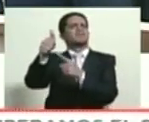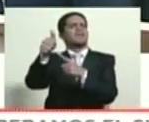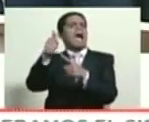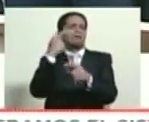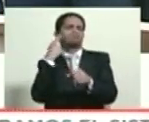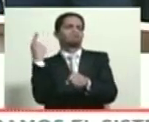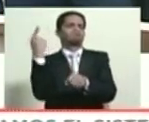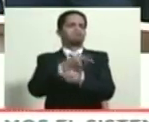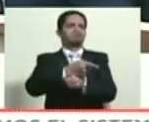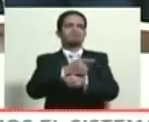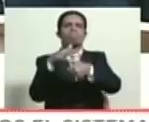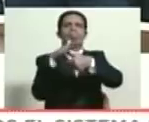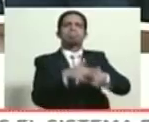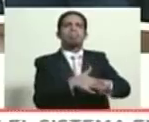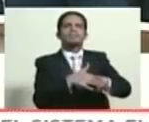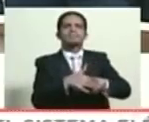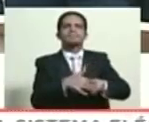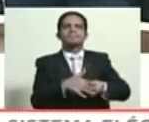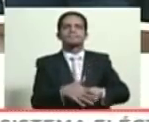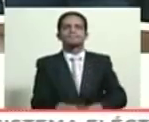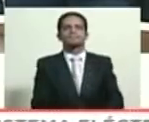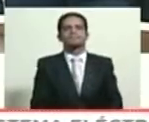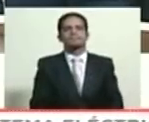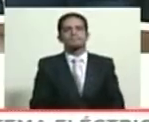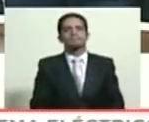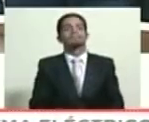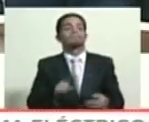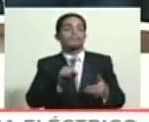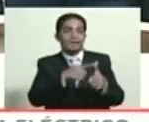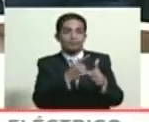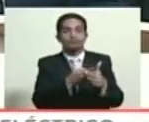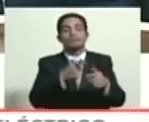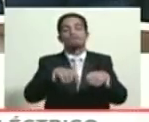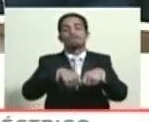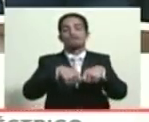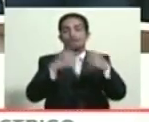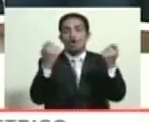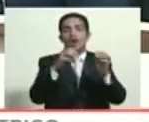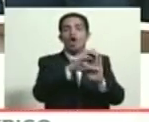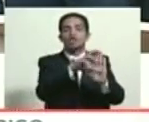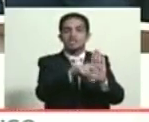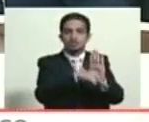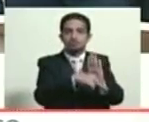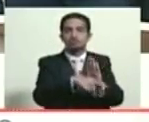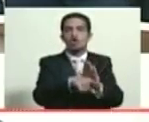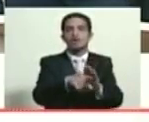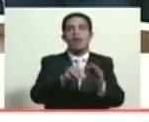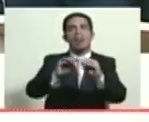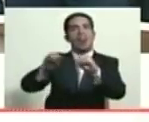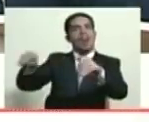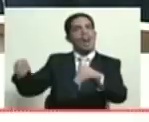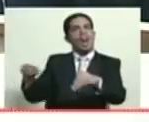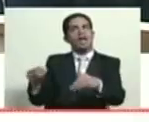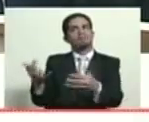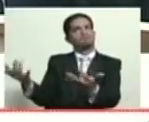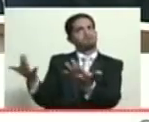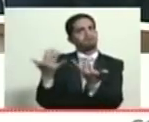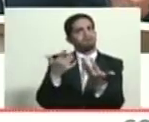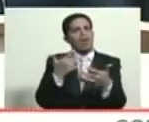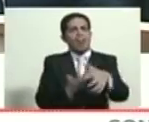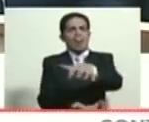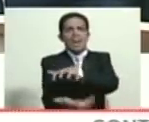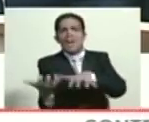imponga. Y en esa luz verde violan la Constitución, llaman a la muerte, llaman al asesinato,